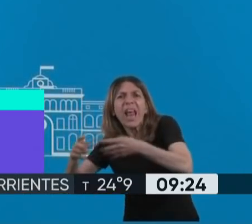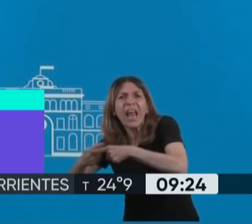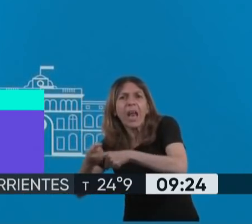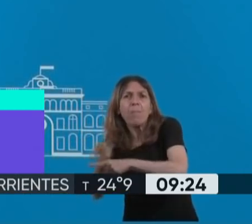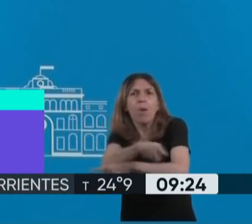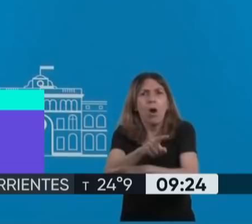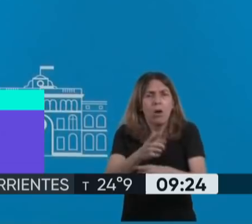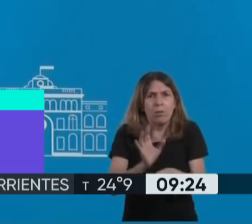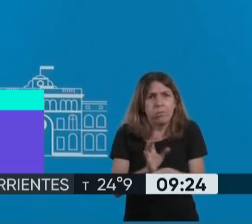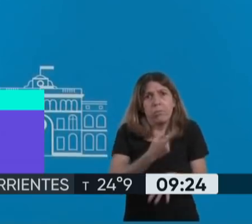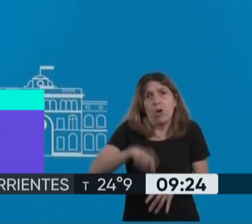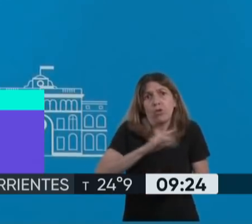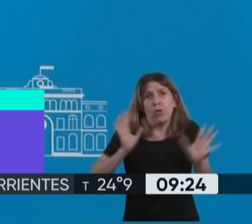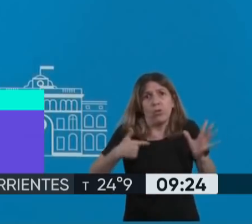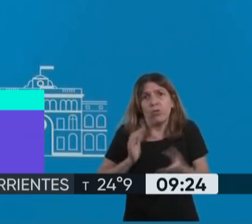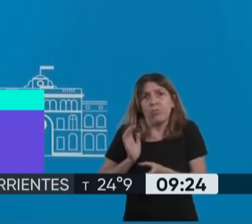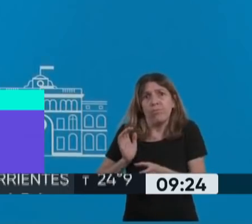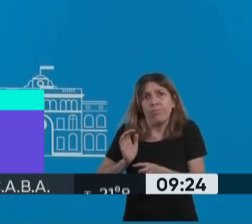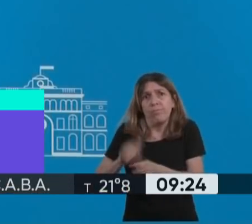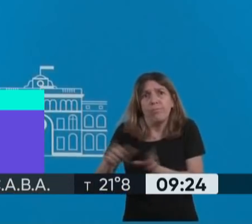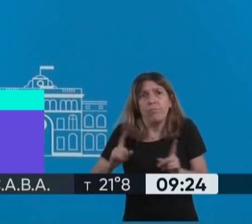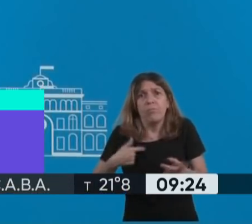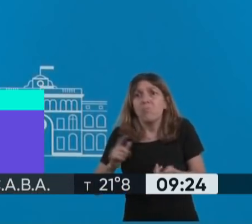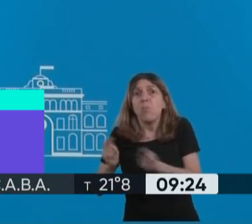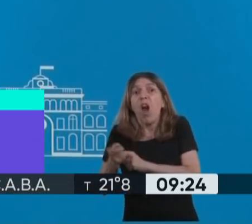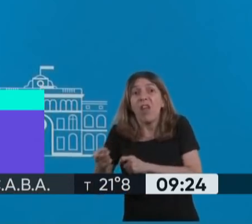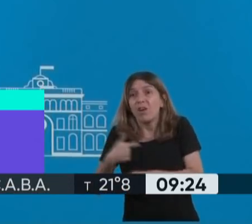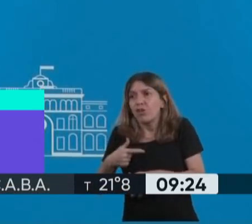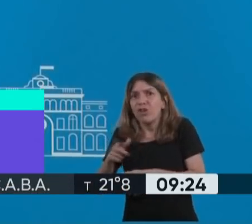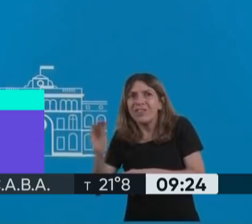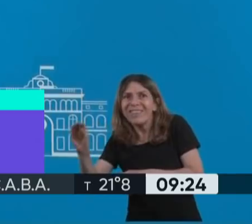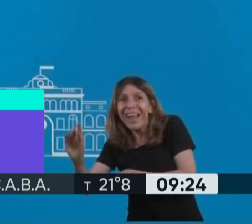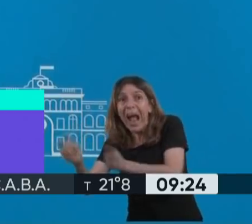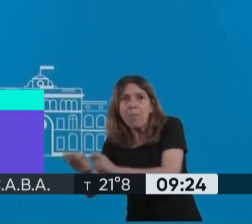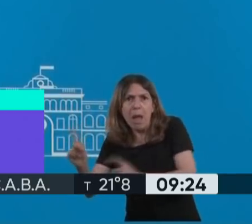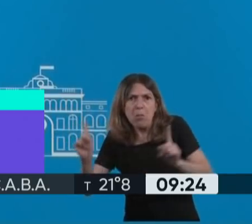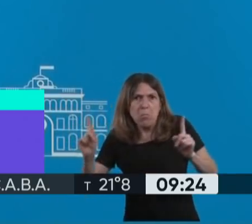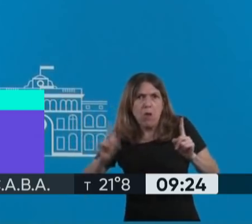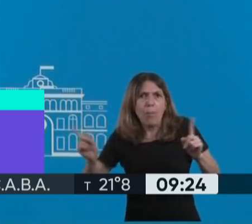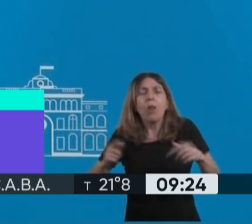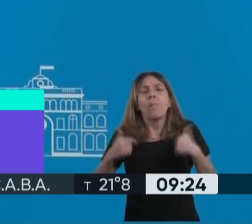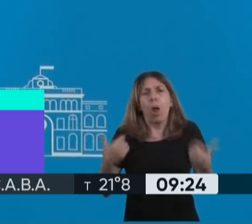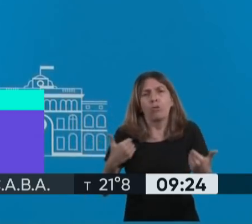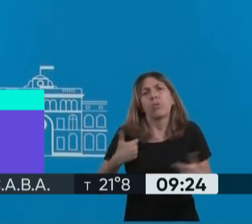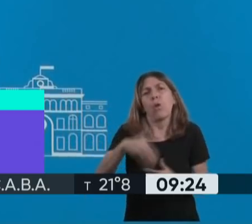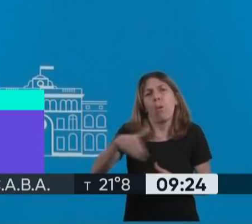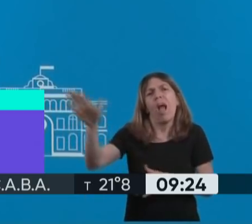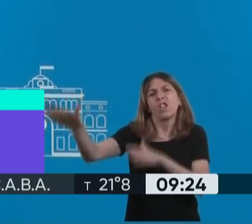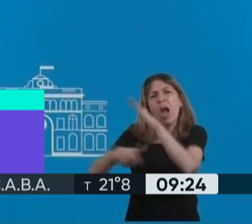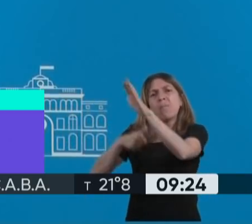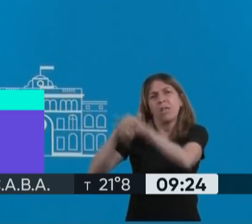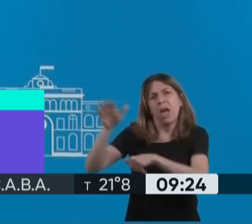nosotros no podemos influir, porque sería tratar de modificar algo en lo cual no podemos modificar. Por supuesto, va a ser invitado, como fue invitado